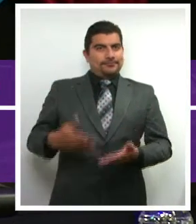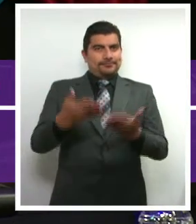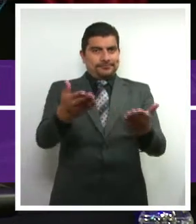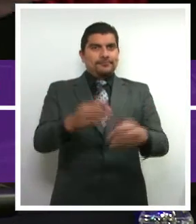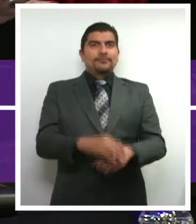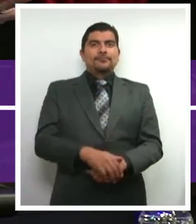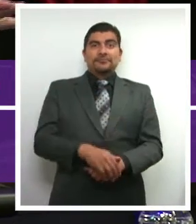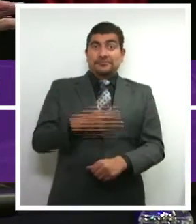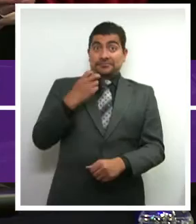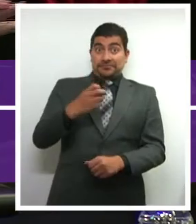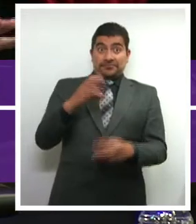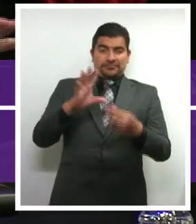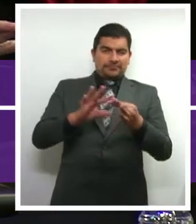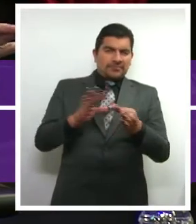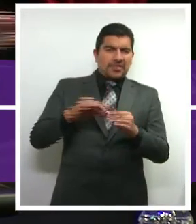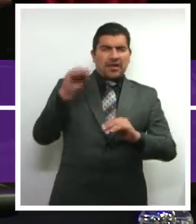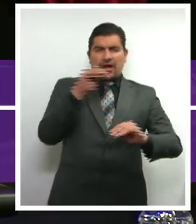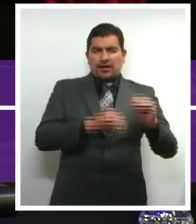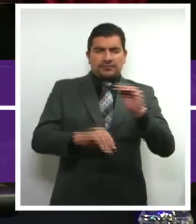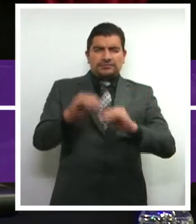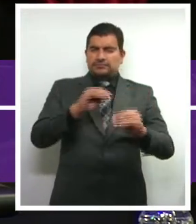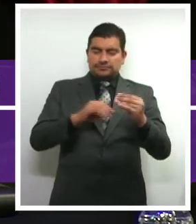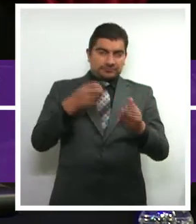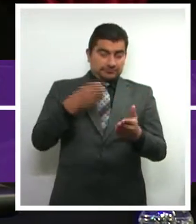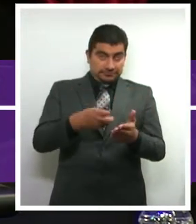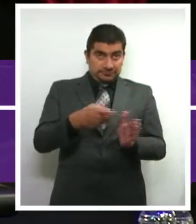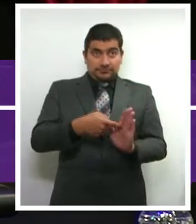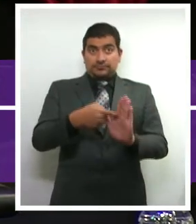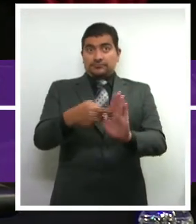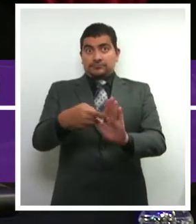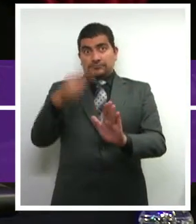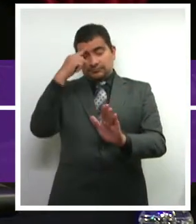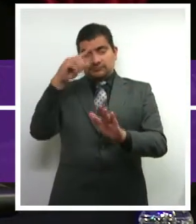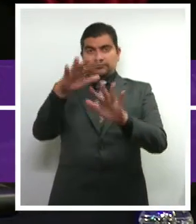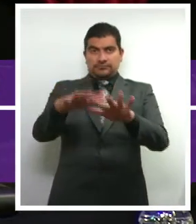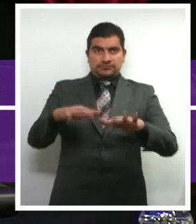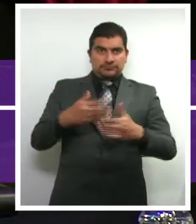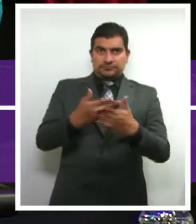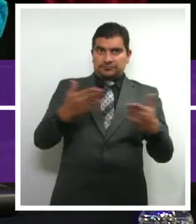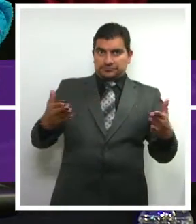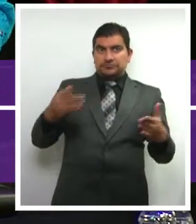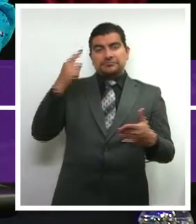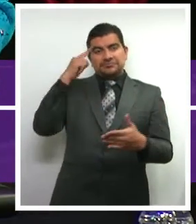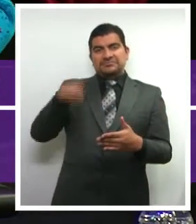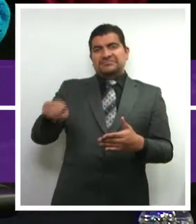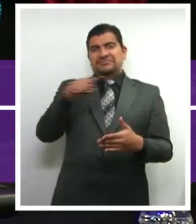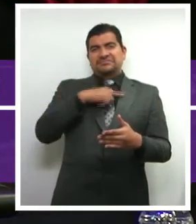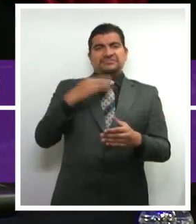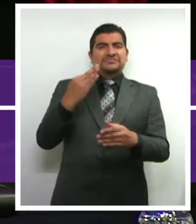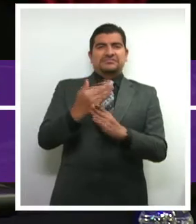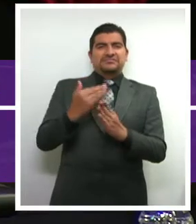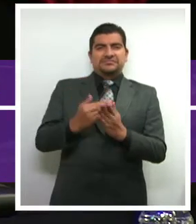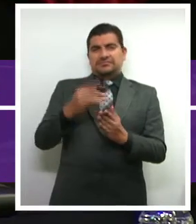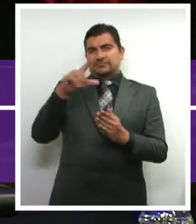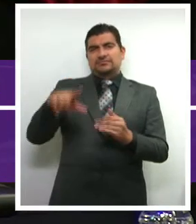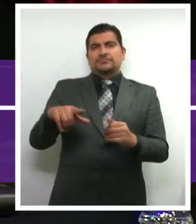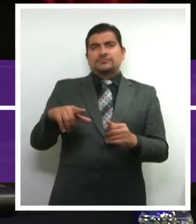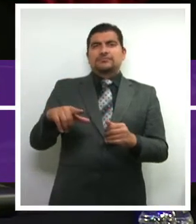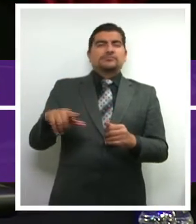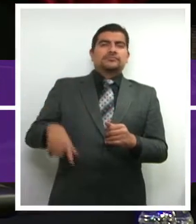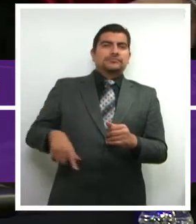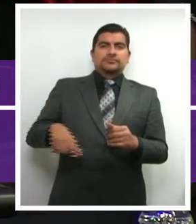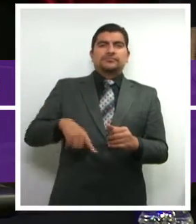es lo que se está tratando de aplicar para el Parlamento abierto, pero que se aplique en los poderes